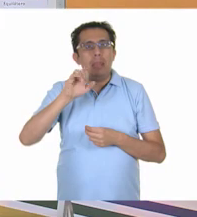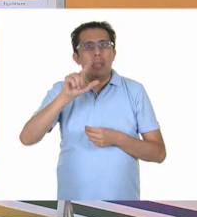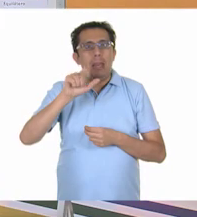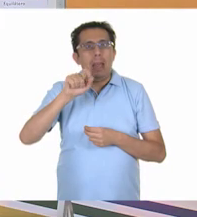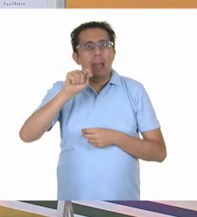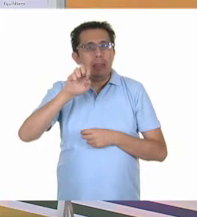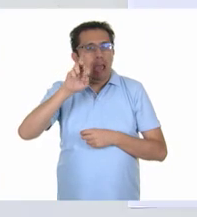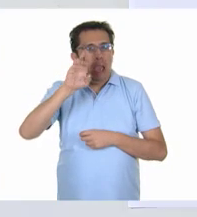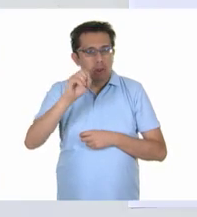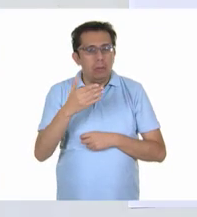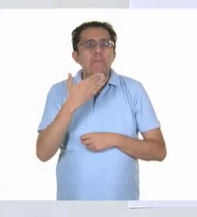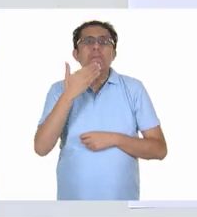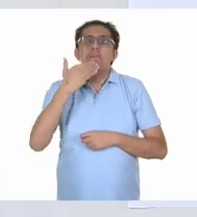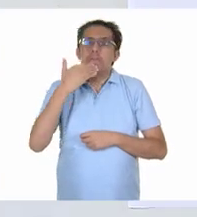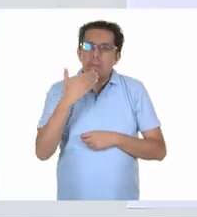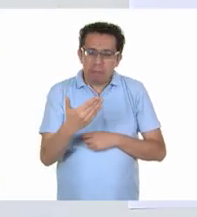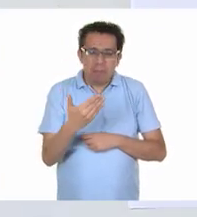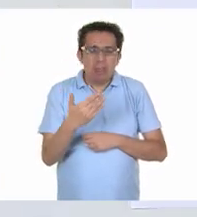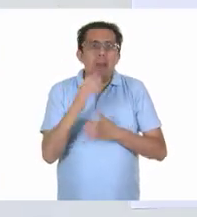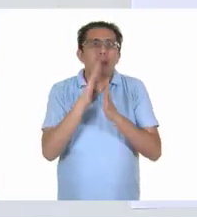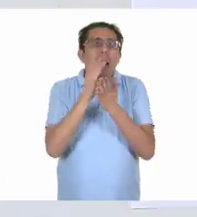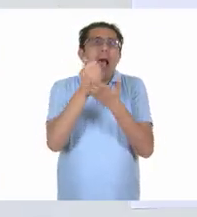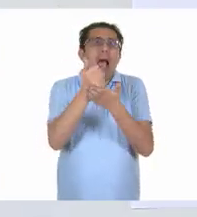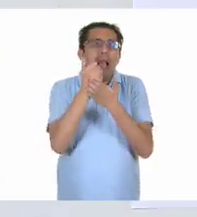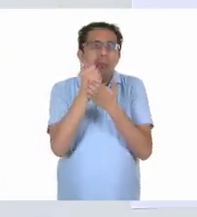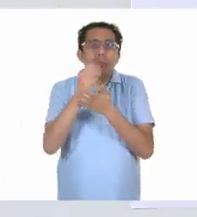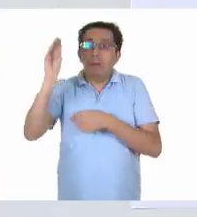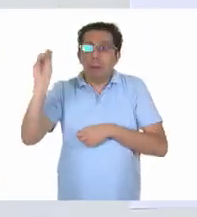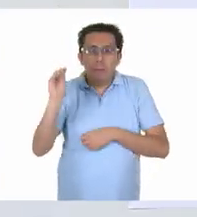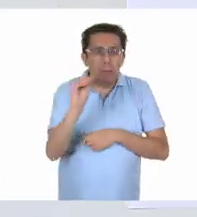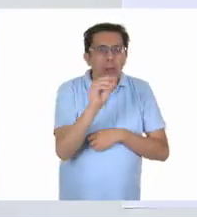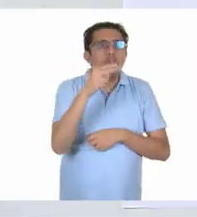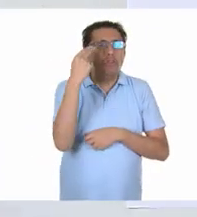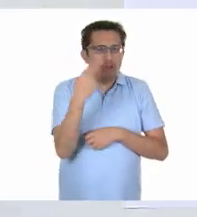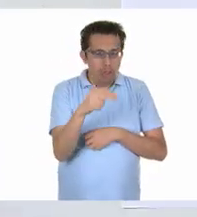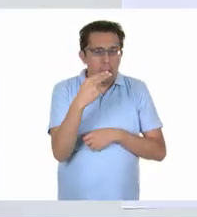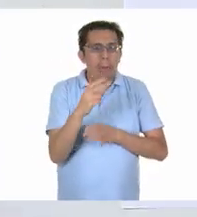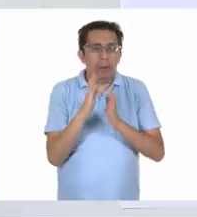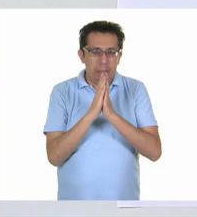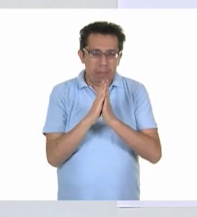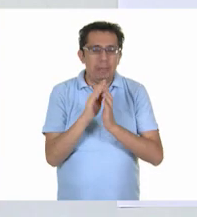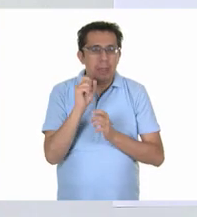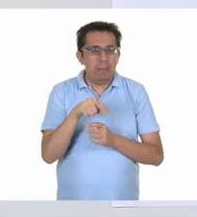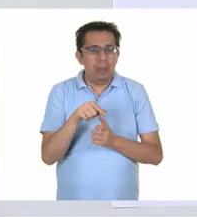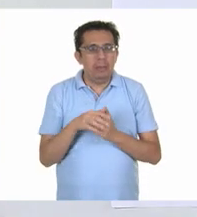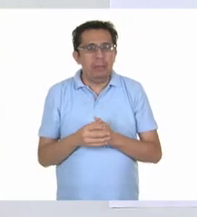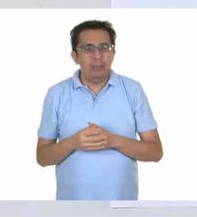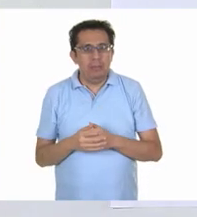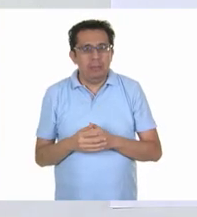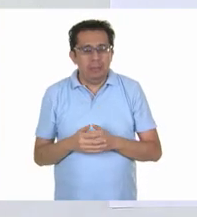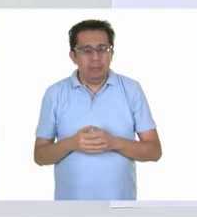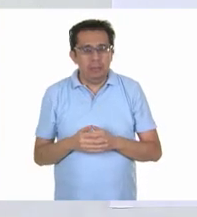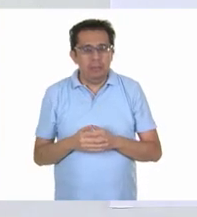Cuadriláteros, muy bien. ¿Y me puedes ayudar a poner su nombre en un lado? Sí.